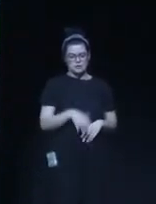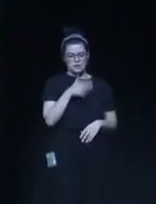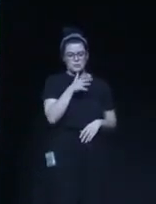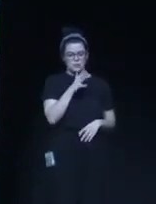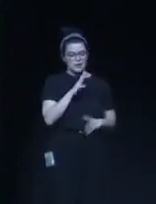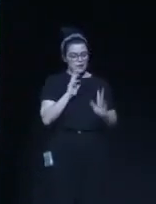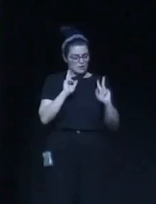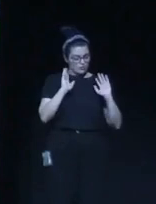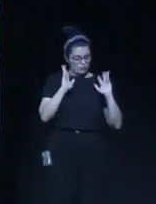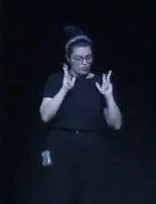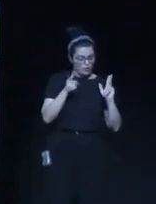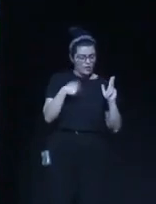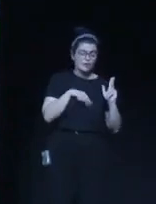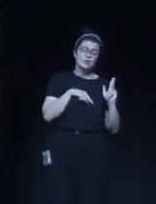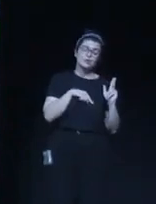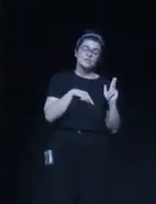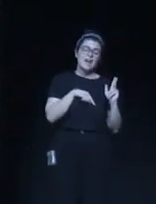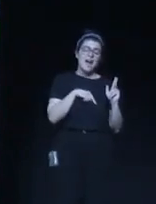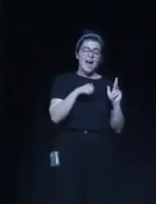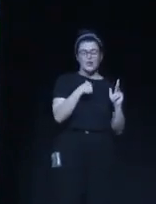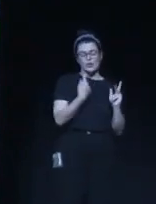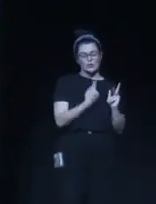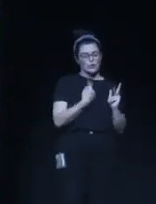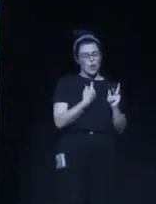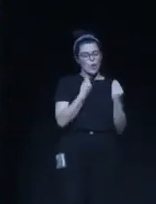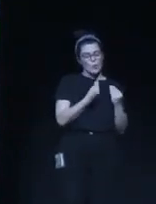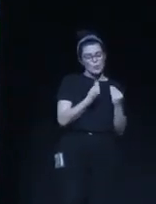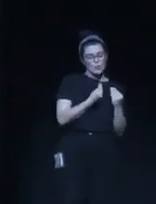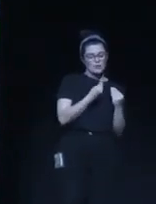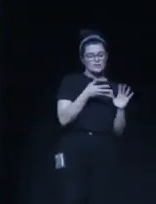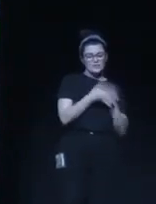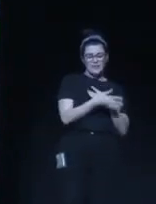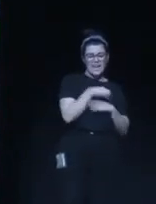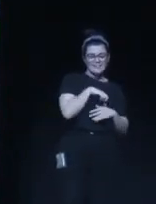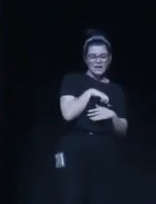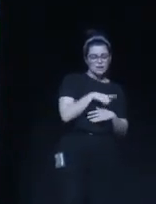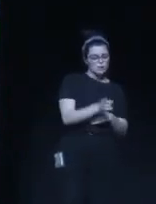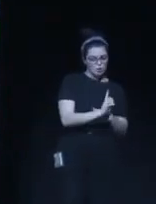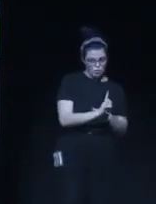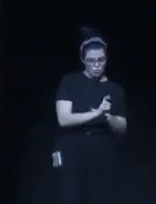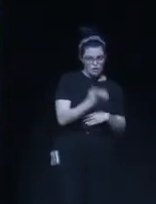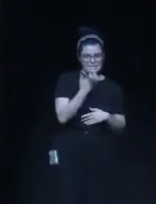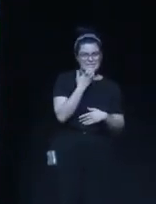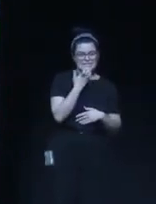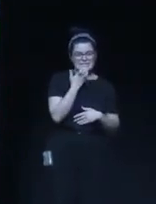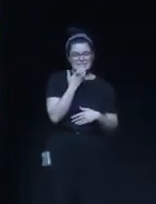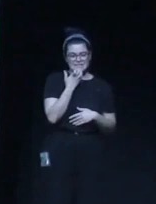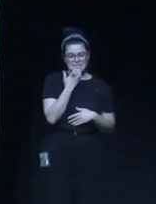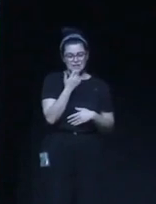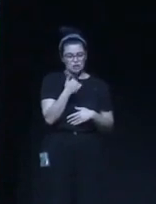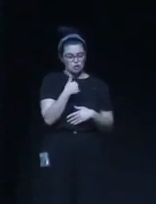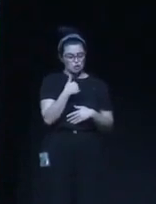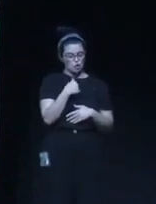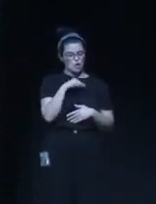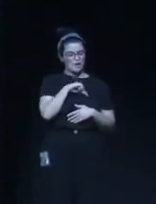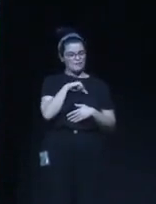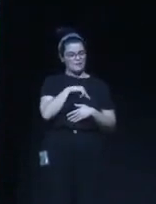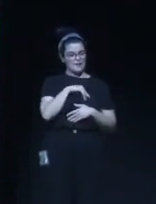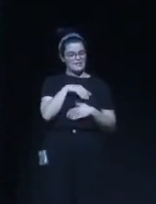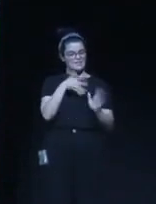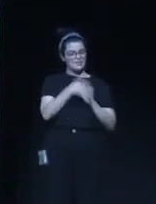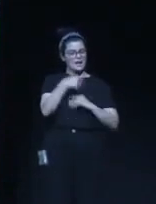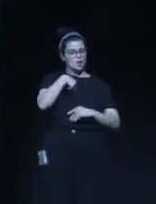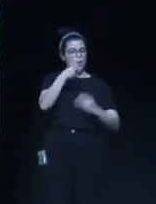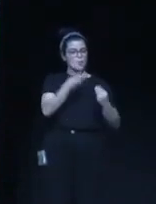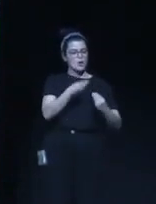para que seamos buenos y buenas solo, sino para ser buenos y buenas en la ciudad en la que estamos. Entonces,